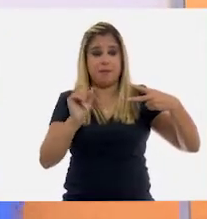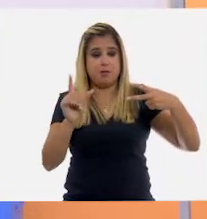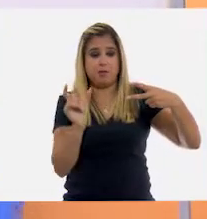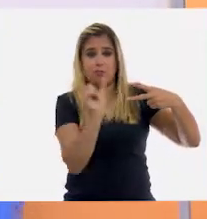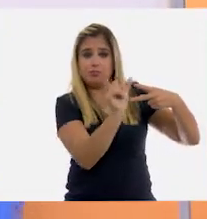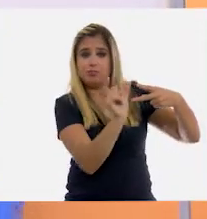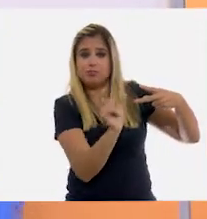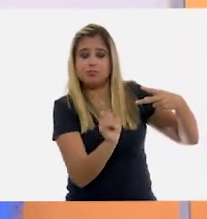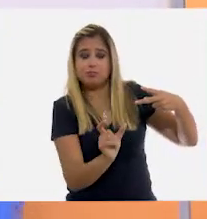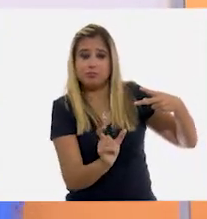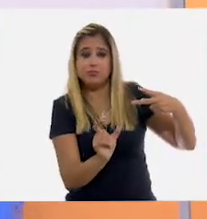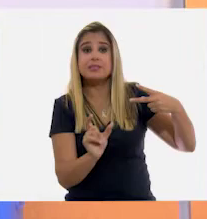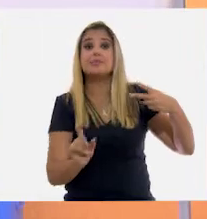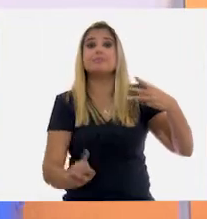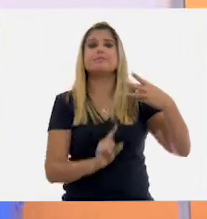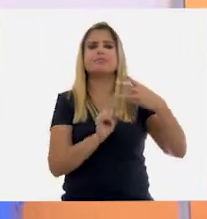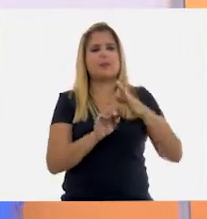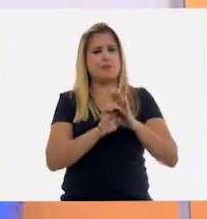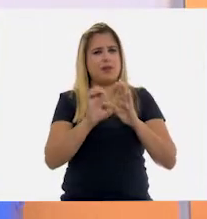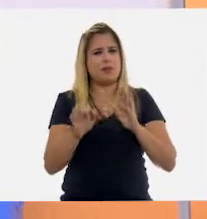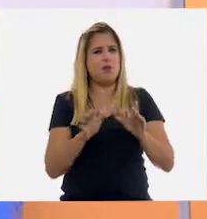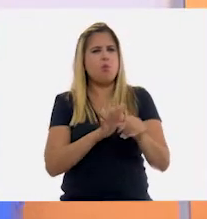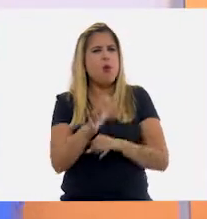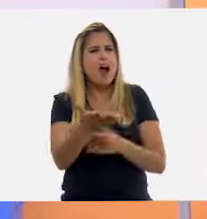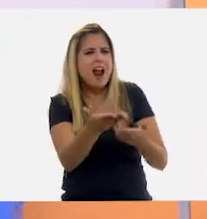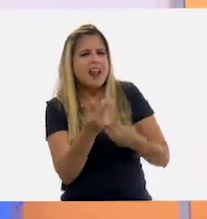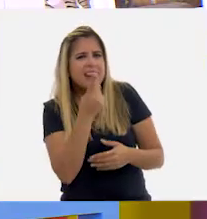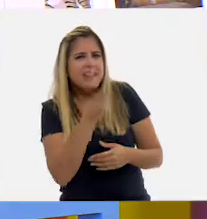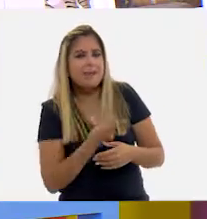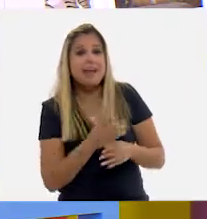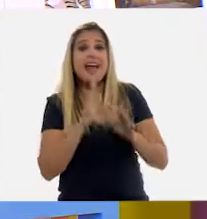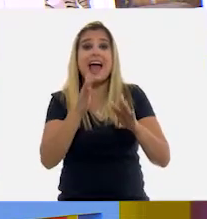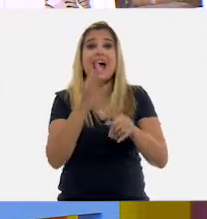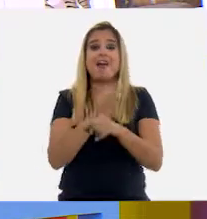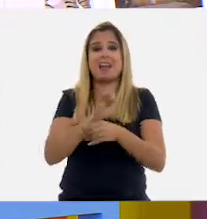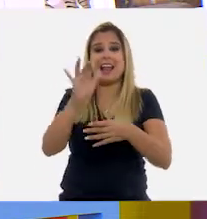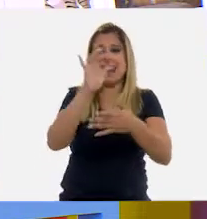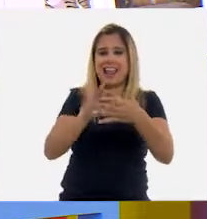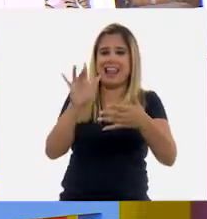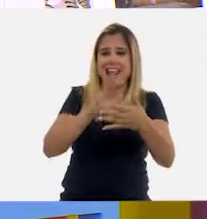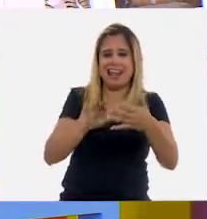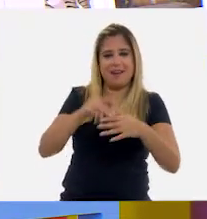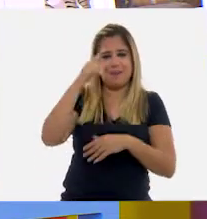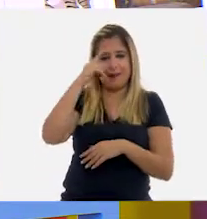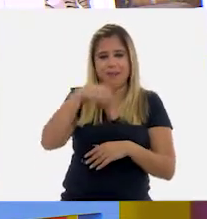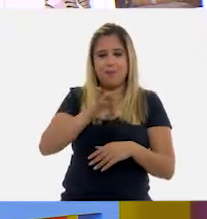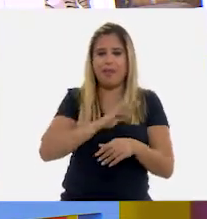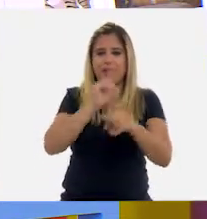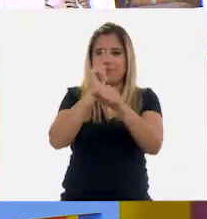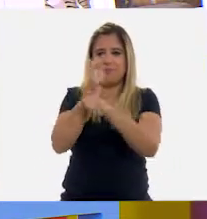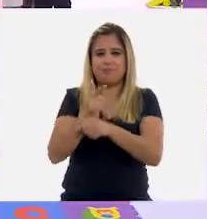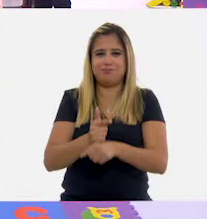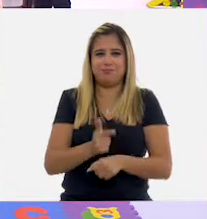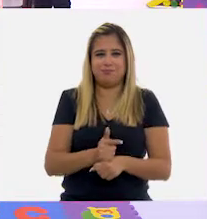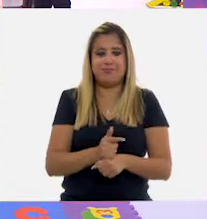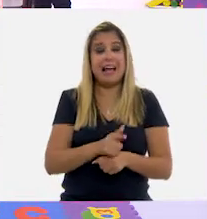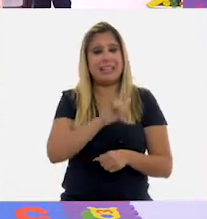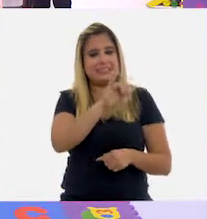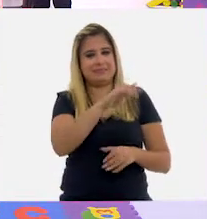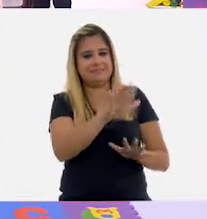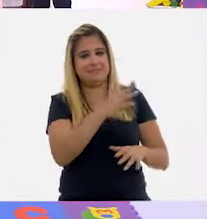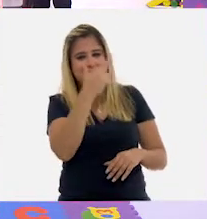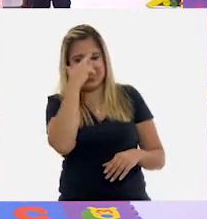Uh-huh. Y, por ejemplo, ¿como cuáles, maestra? Pero para eso vamos, sí, a leer algunos textos para poder identificarlos. Ah, claro, tiene, sí,